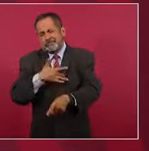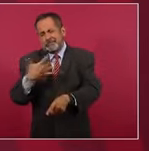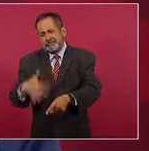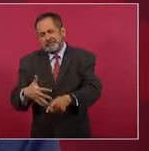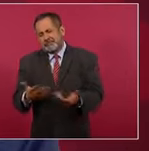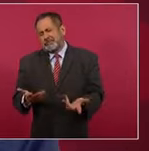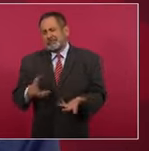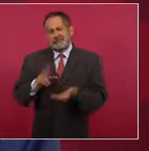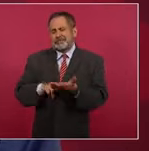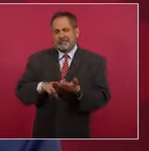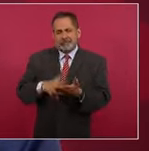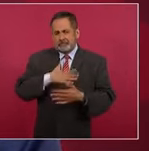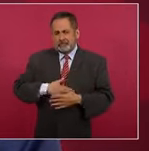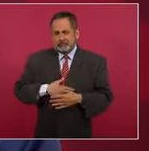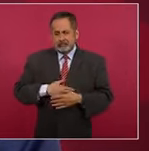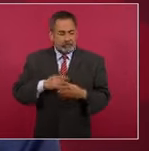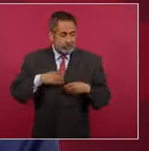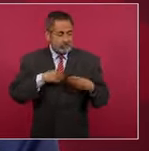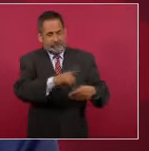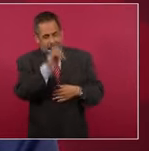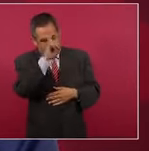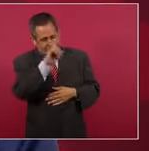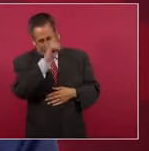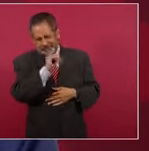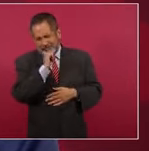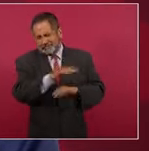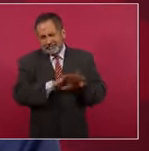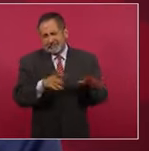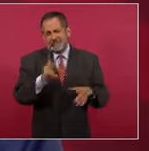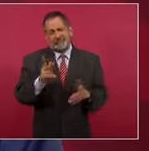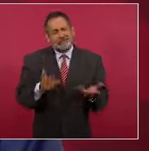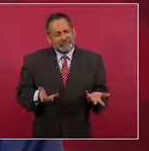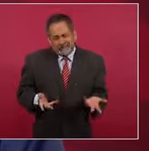Ya no estoy para dar consejos, pero